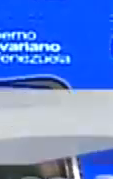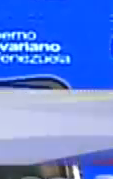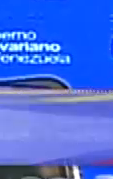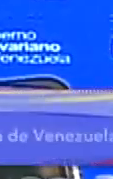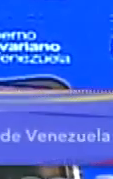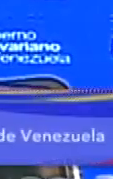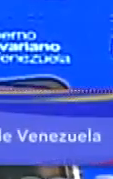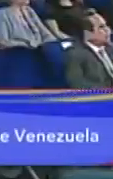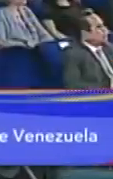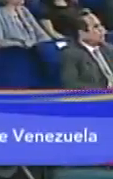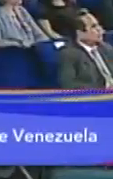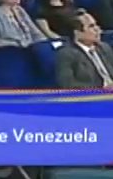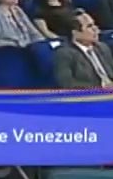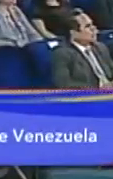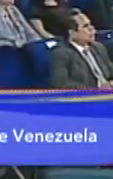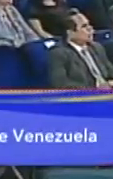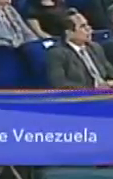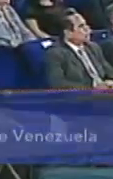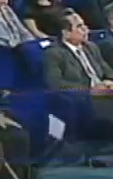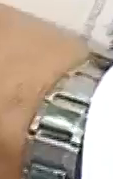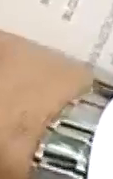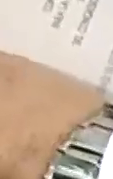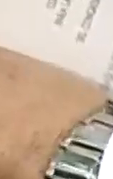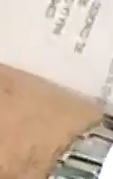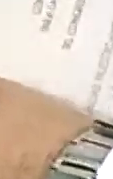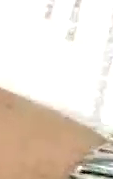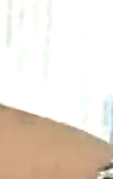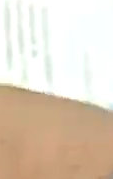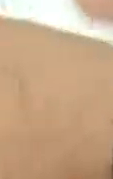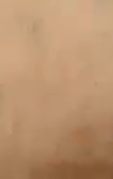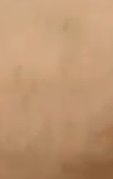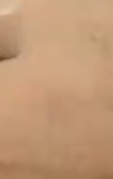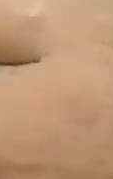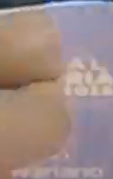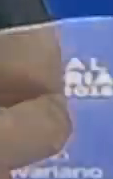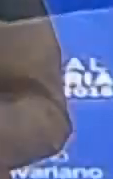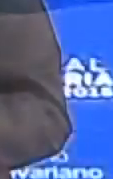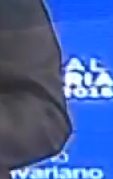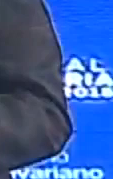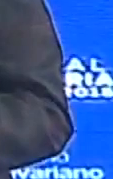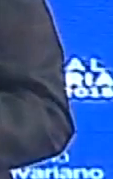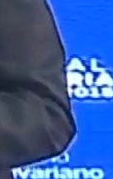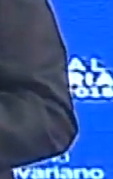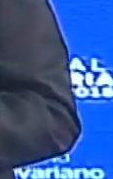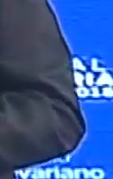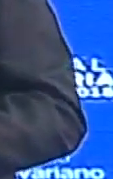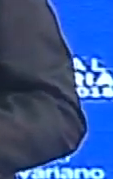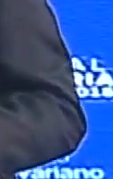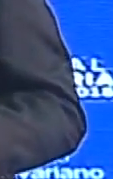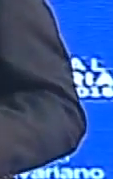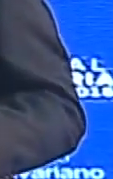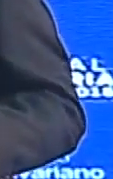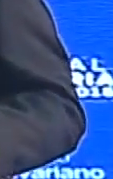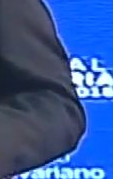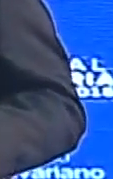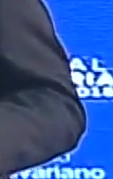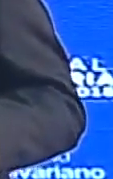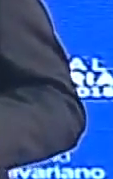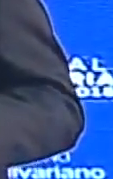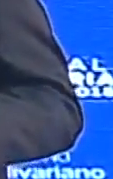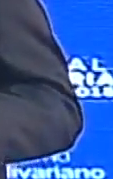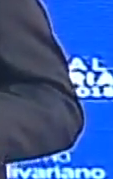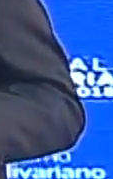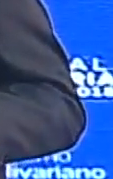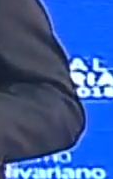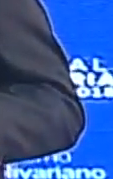en su versión 2018. Y voy a proceder a bautizar un libro que creo que hay que